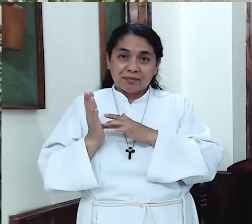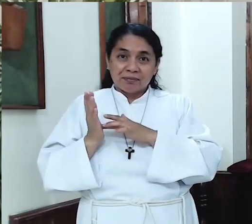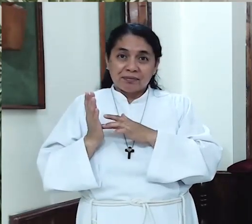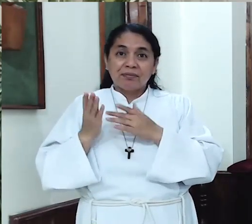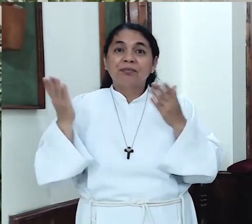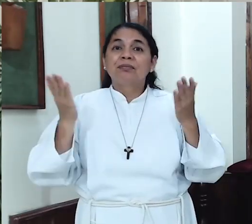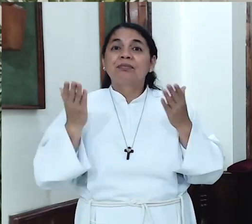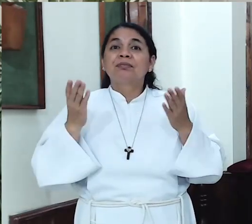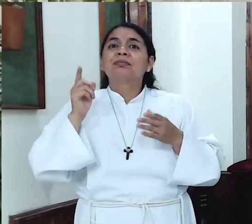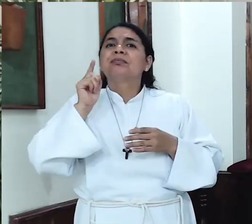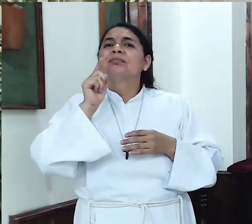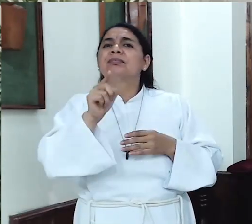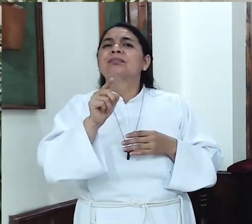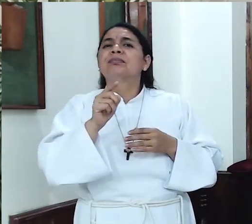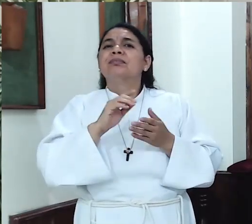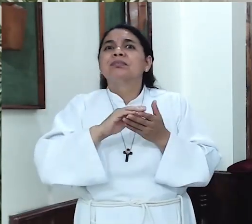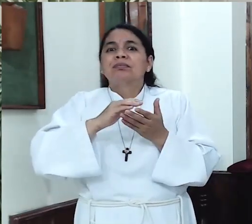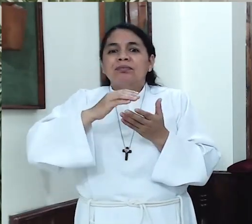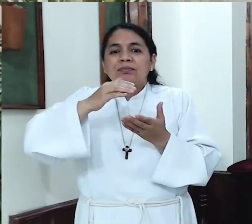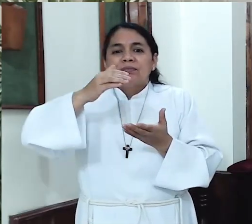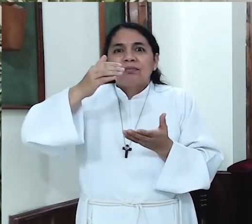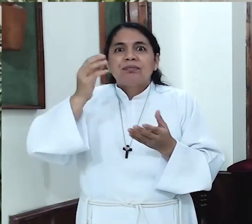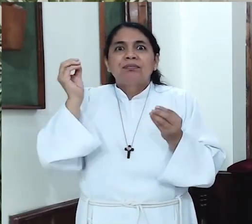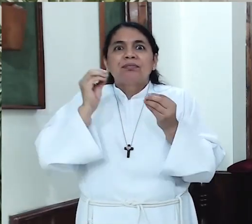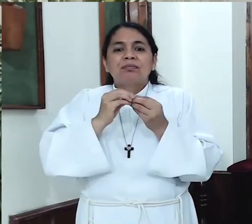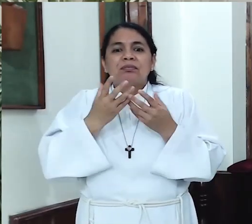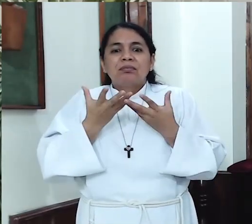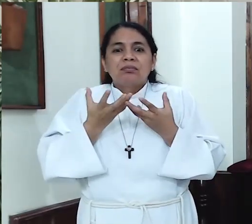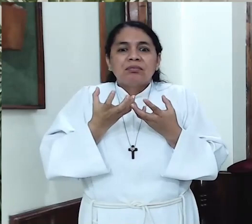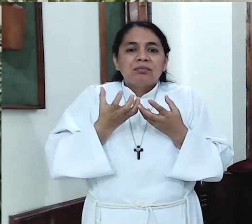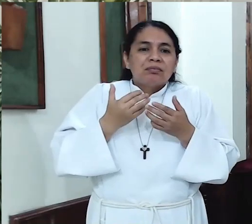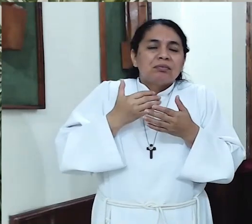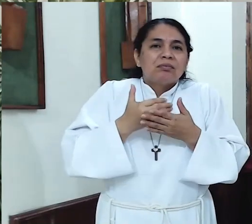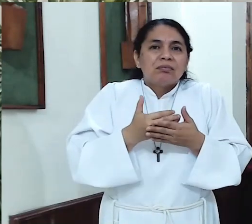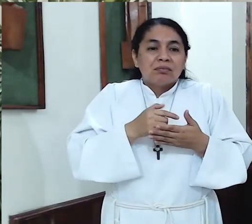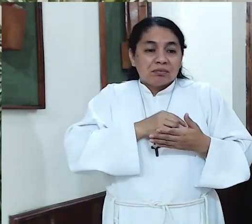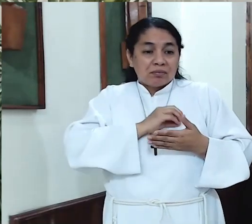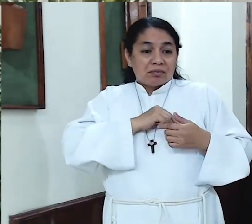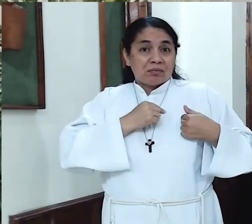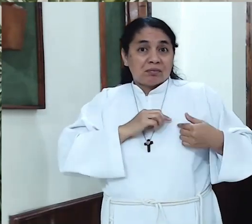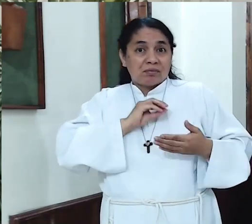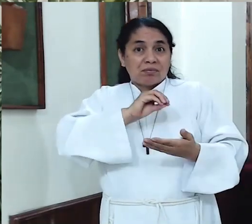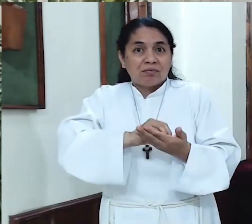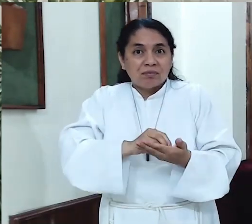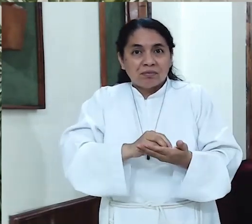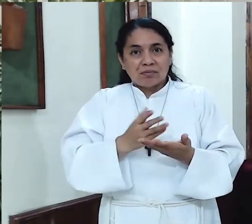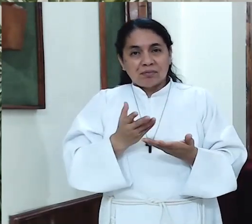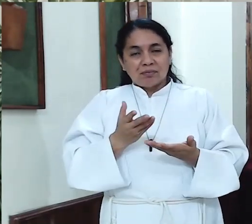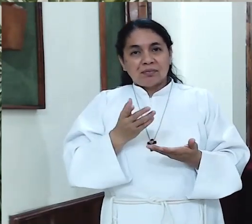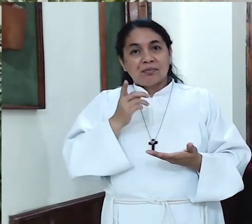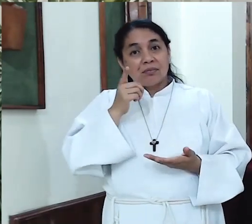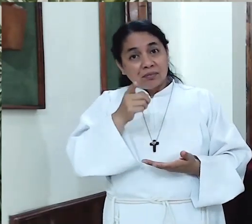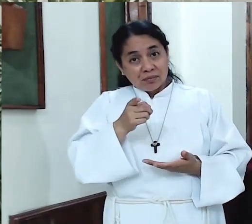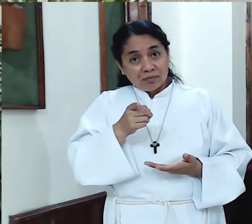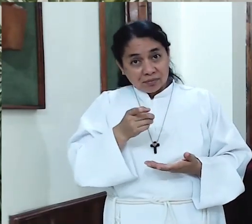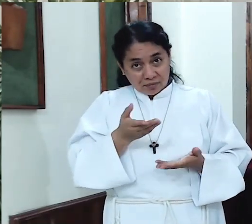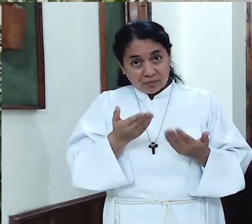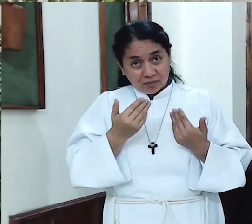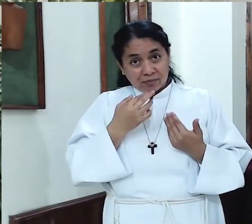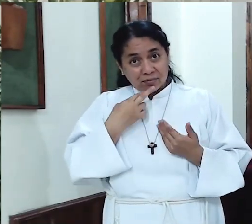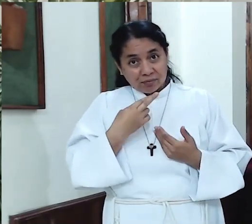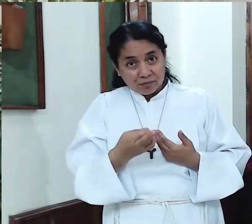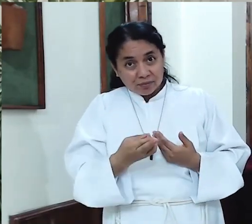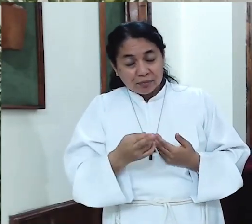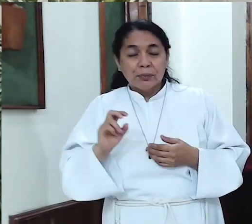tu tesoro? ¿Cuál es tu tesoro? Porque ahí está tu corazón. Tratemos de responder. Y